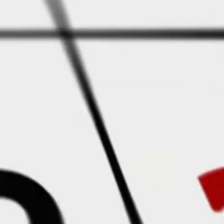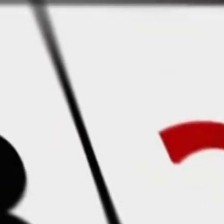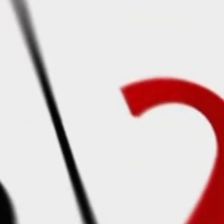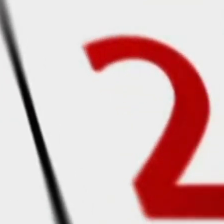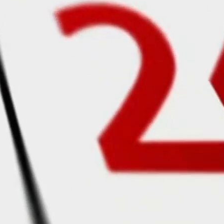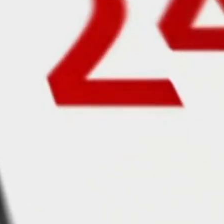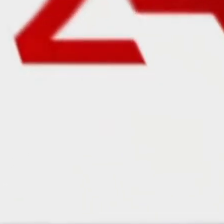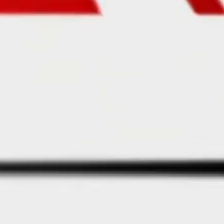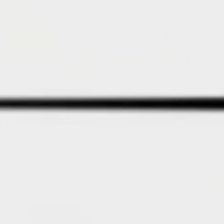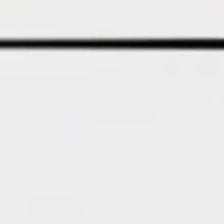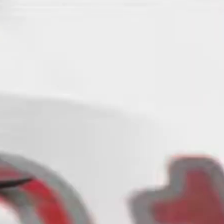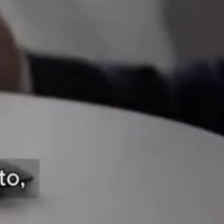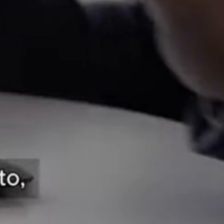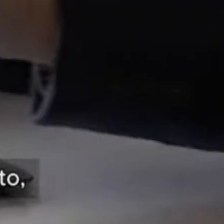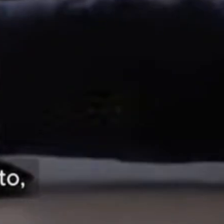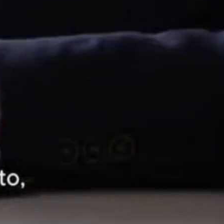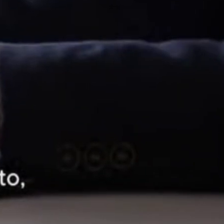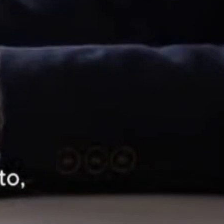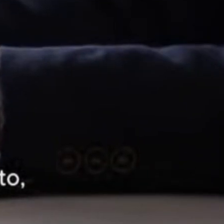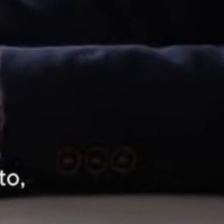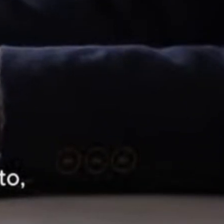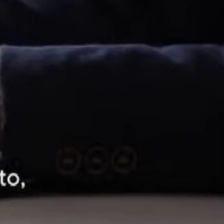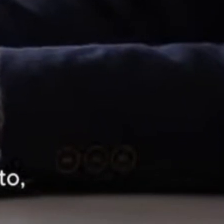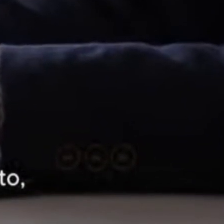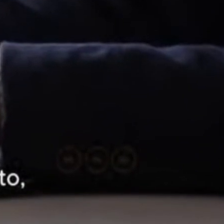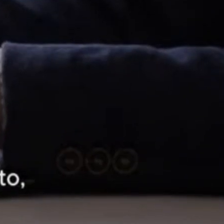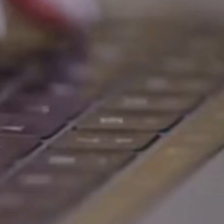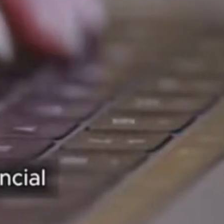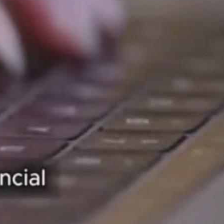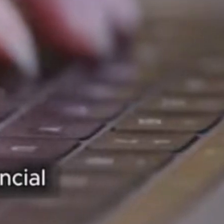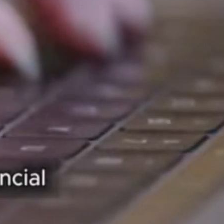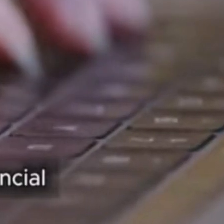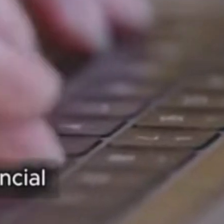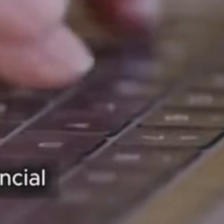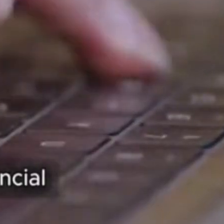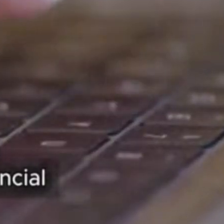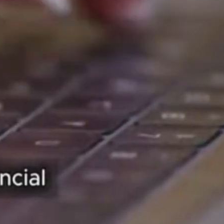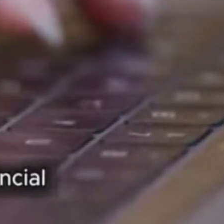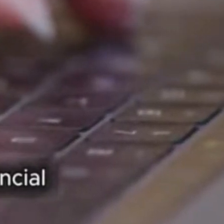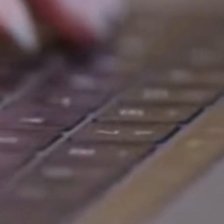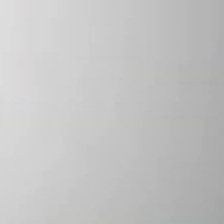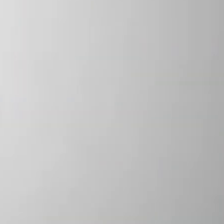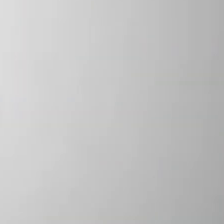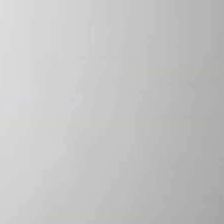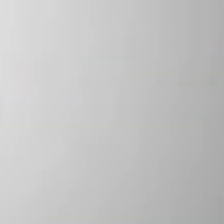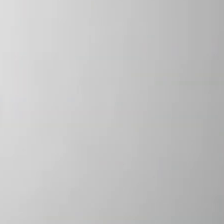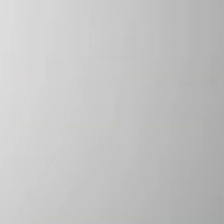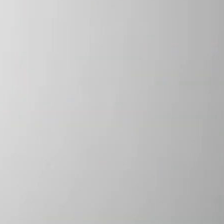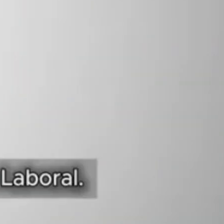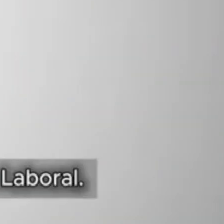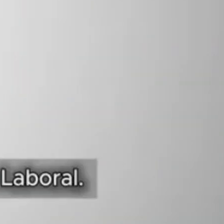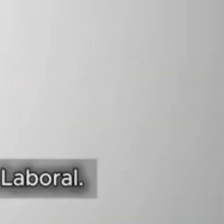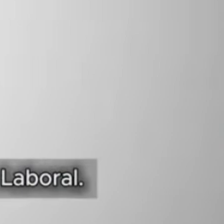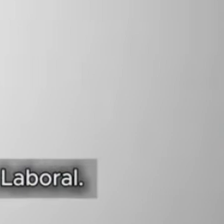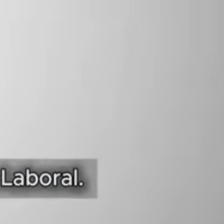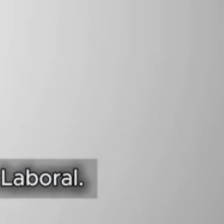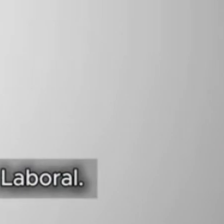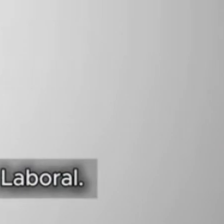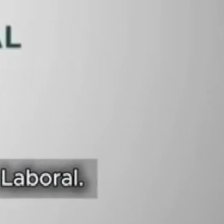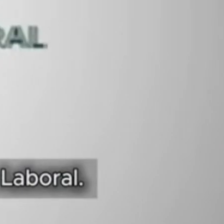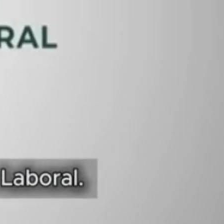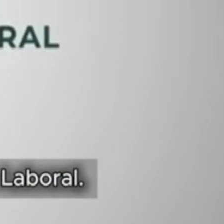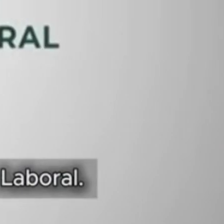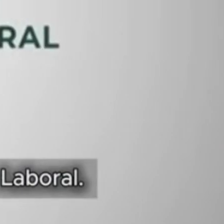de noviembre para realizar tu inscripción. Si necesitas acceso al equipo de cómputo, puedes hacerlo de manera presencial en cualquiera de las oficinas del Centro Federal